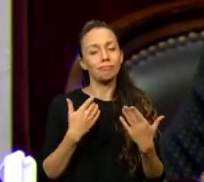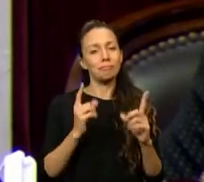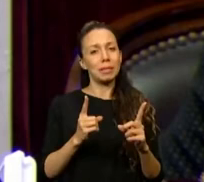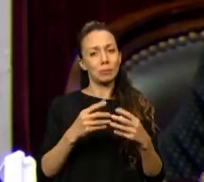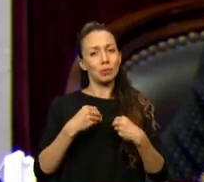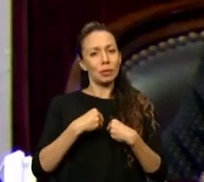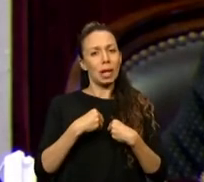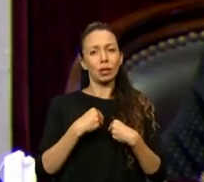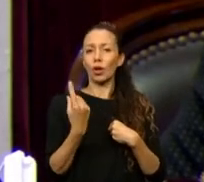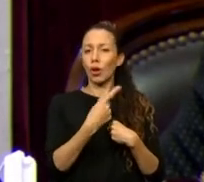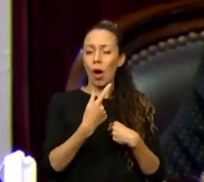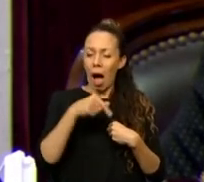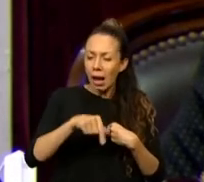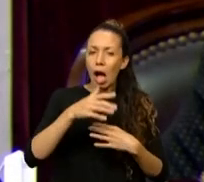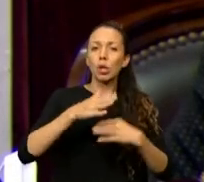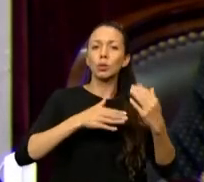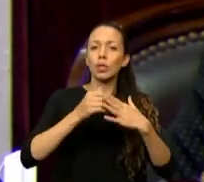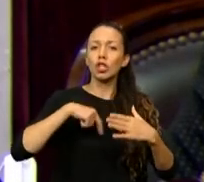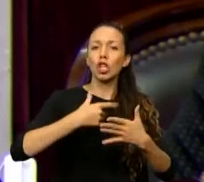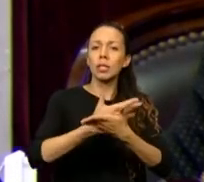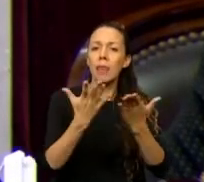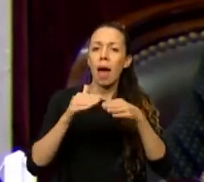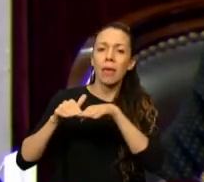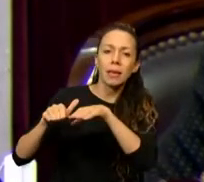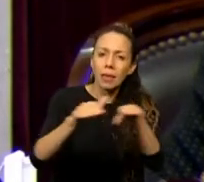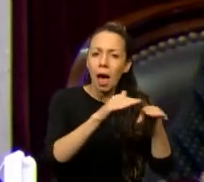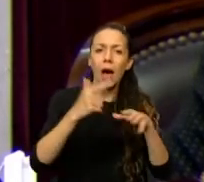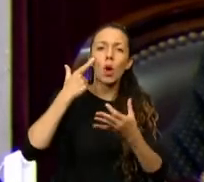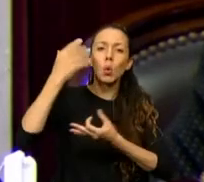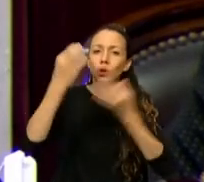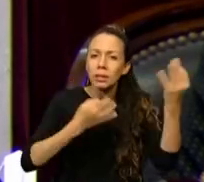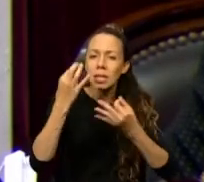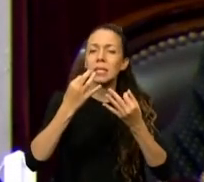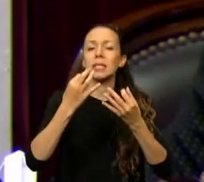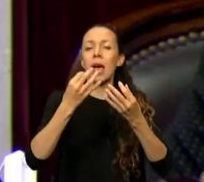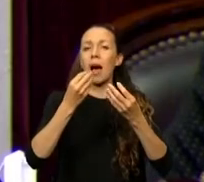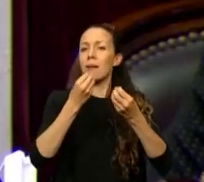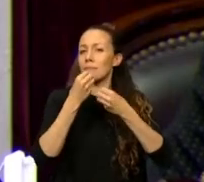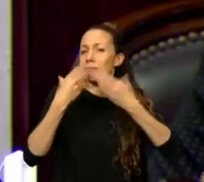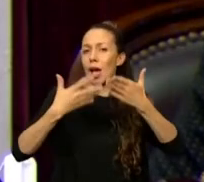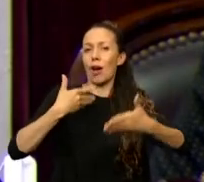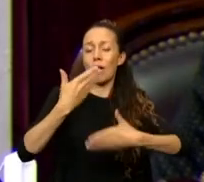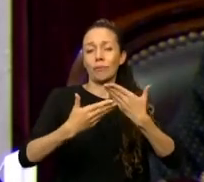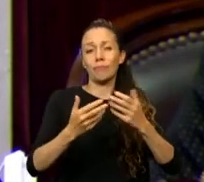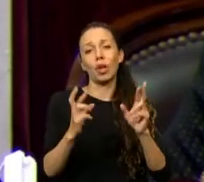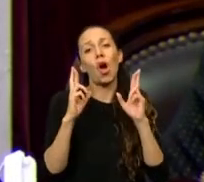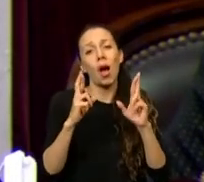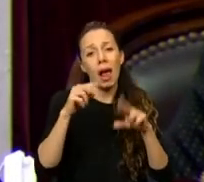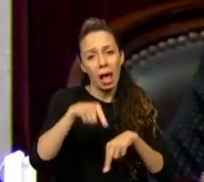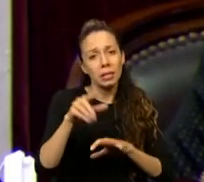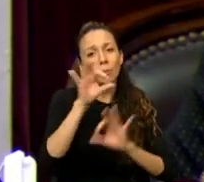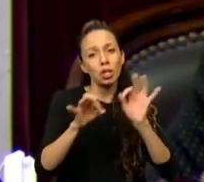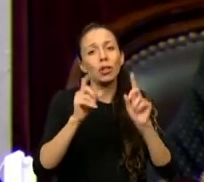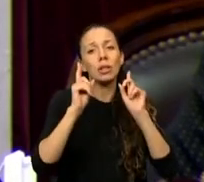más equidad, en definitiva, con más justicia social. Y también esperemos que podamos transformar en ley